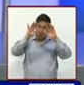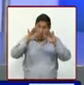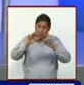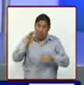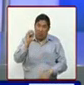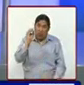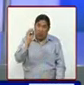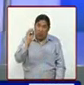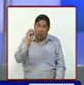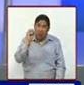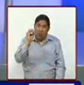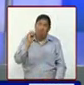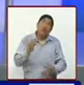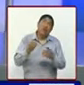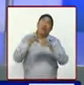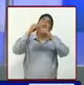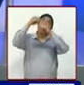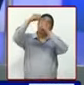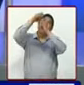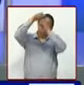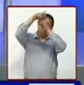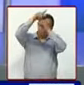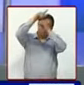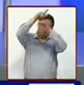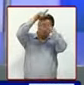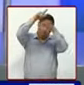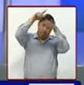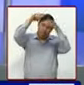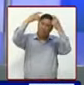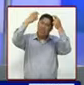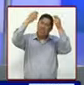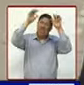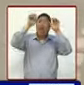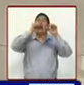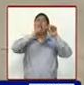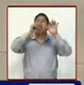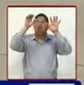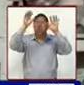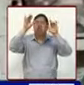conocida como el bombardeo de las nubes, para que haya algo de agua.